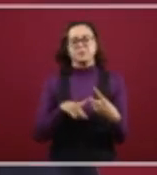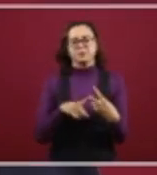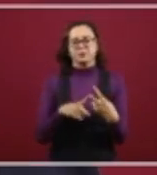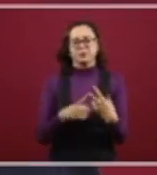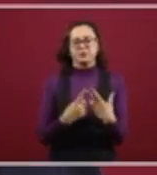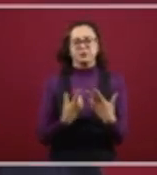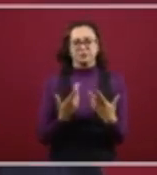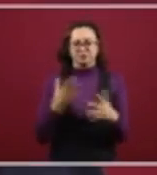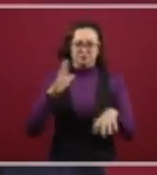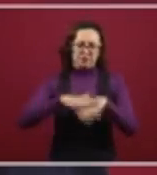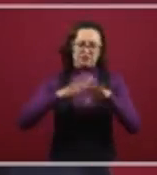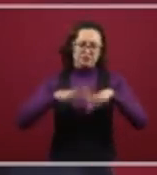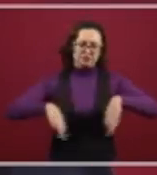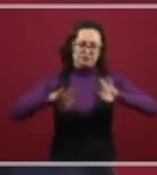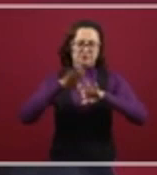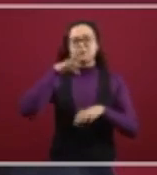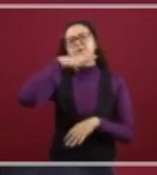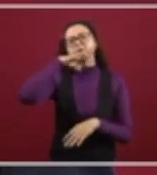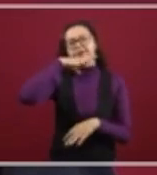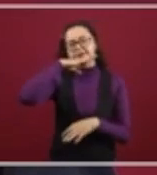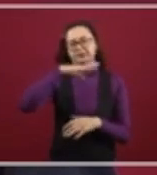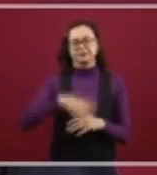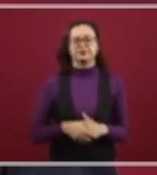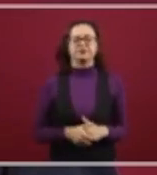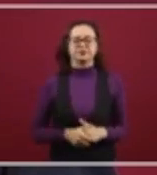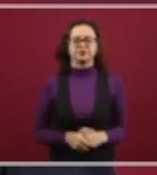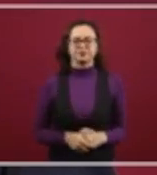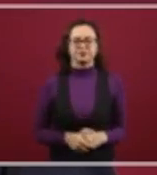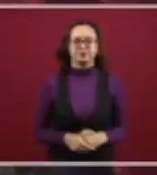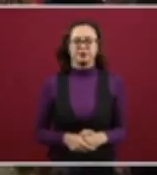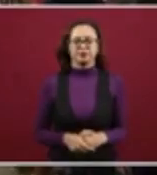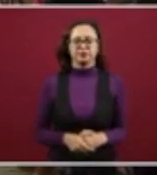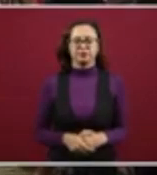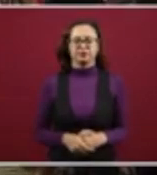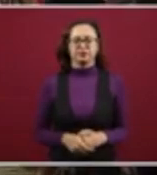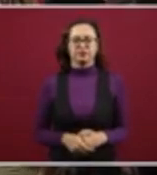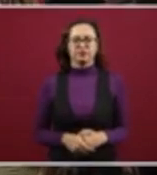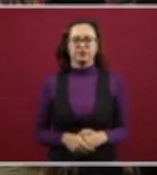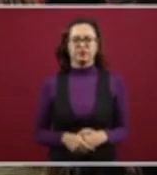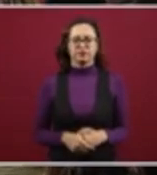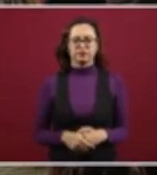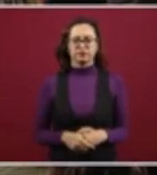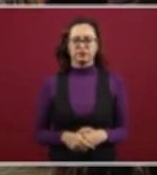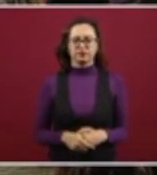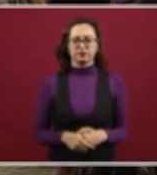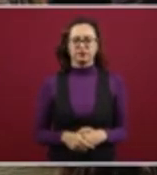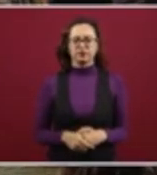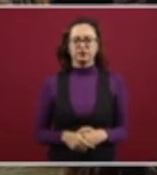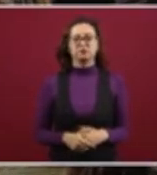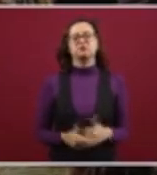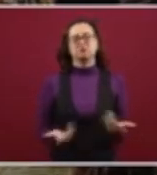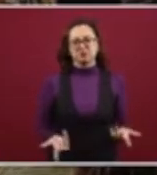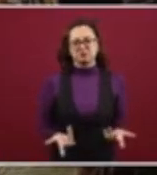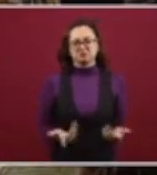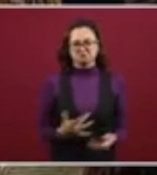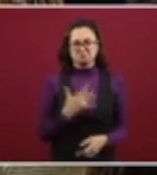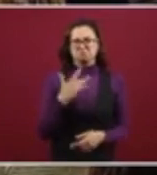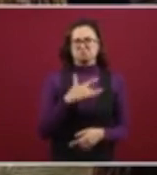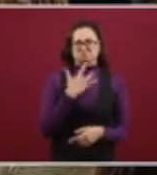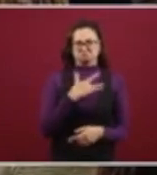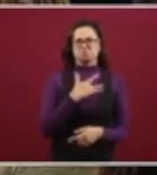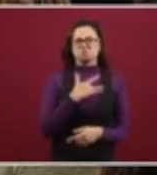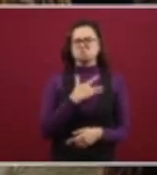en especial. Y por eso se decidió invertir alrededor